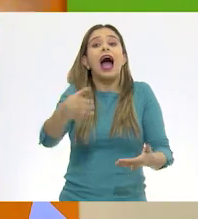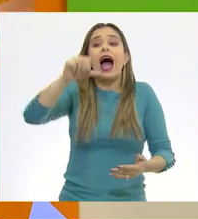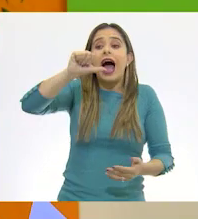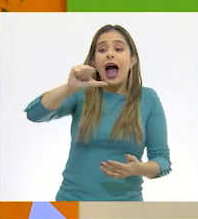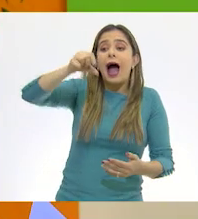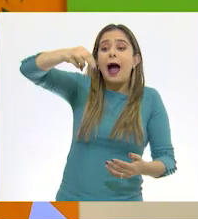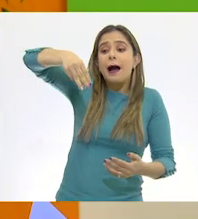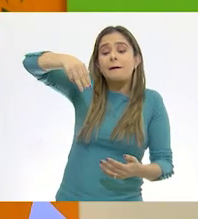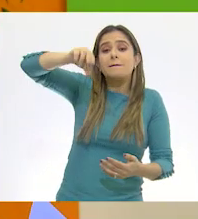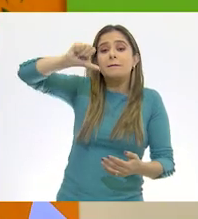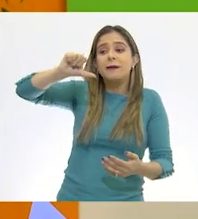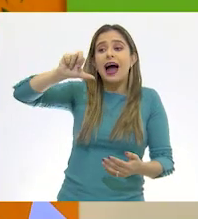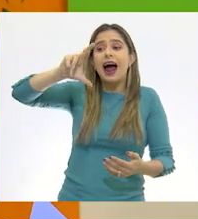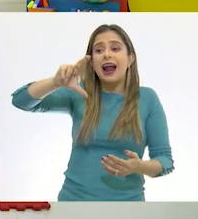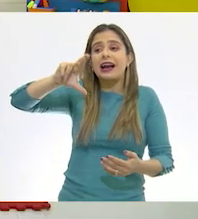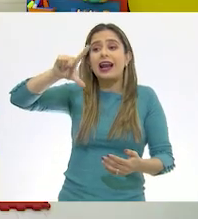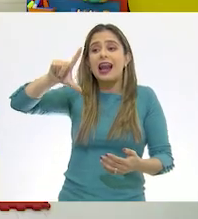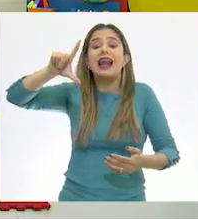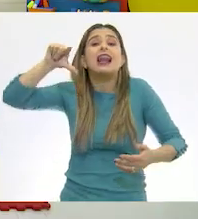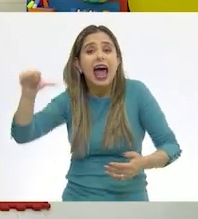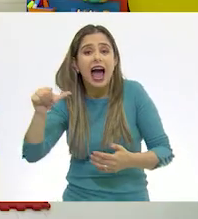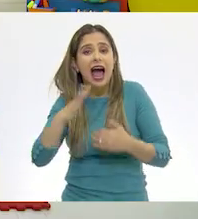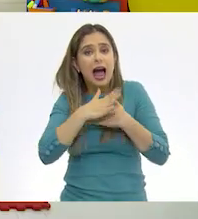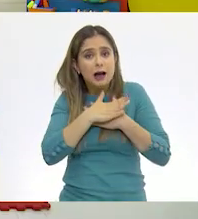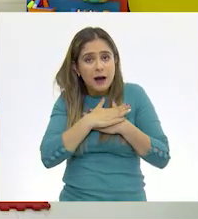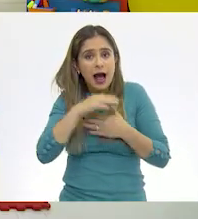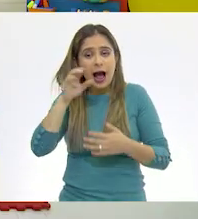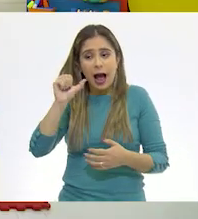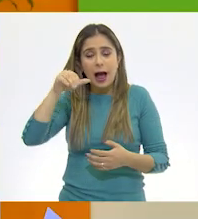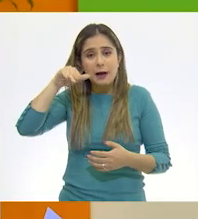Amarla. ¡Amarla!